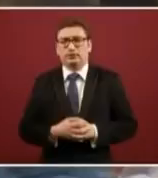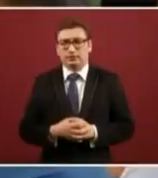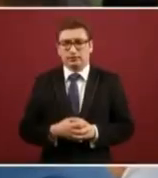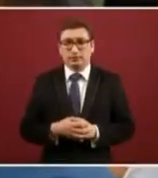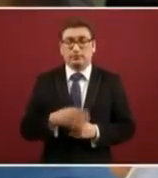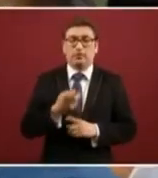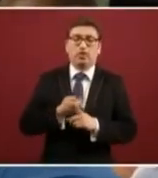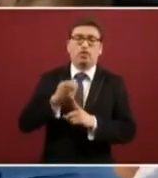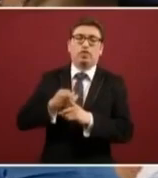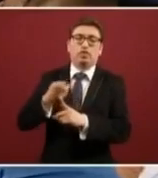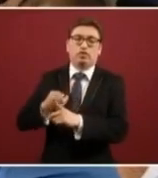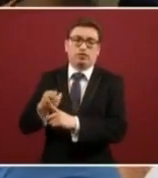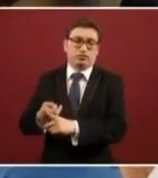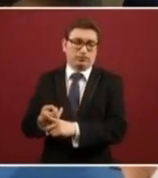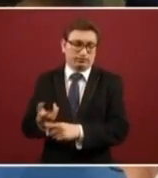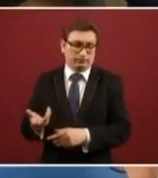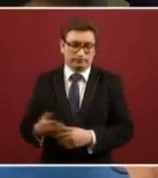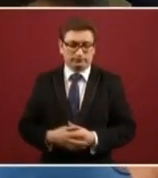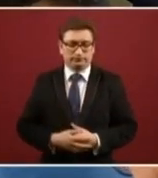satanizar